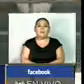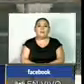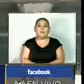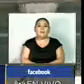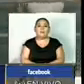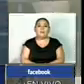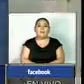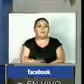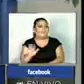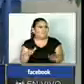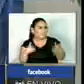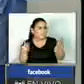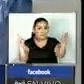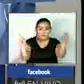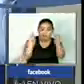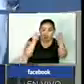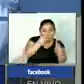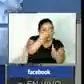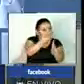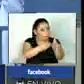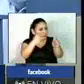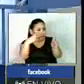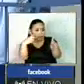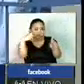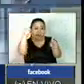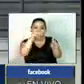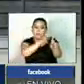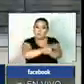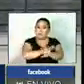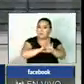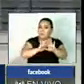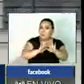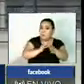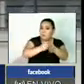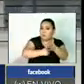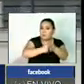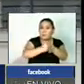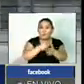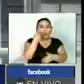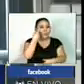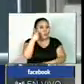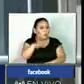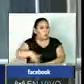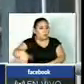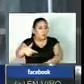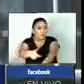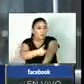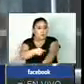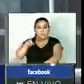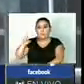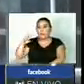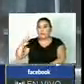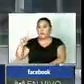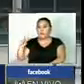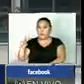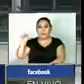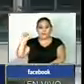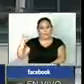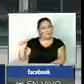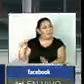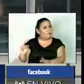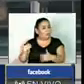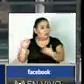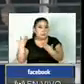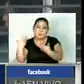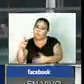La celebración de la victoria al ganar una batalla. Así se vivió en el Hospital San Rafael de Santa Tecla, tras el